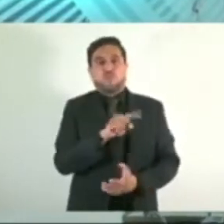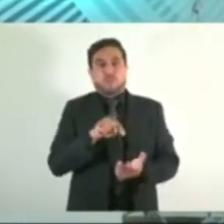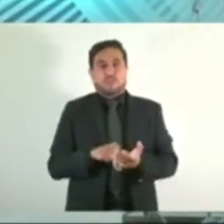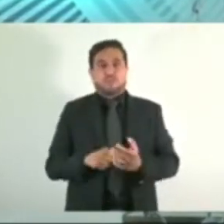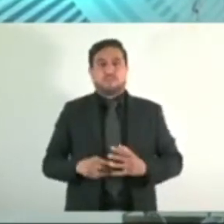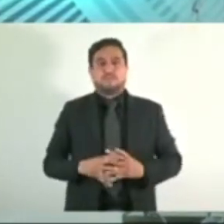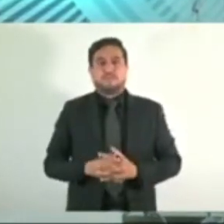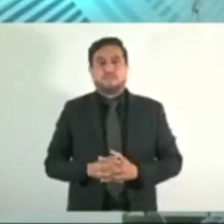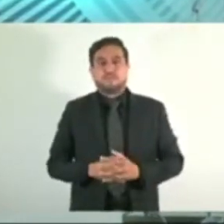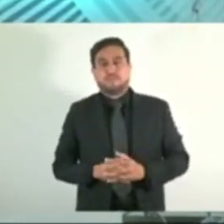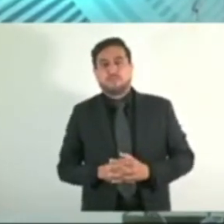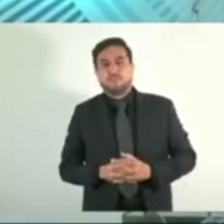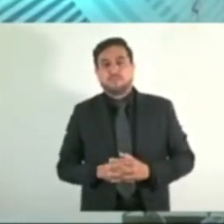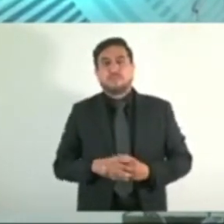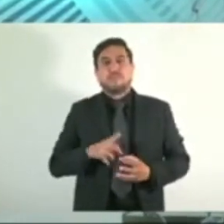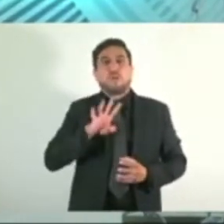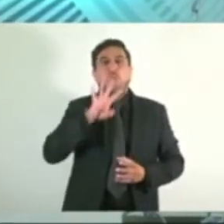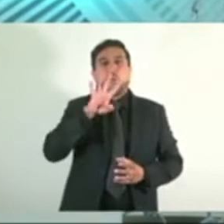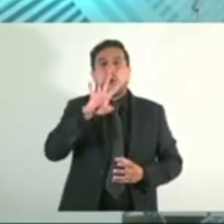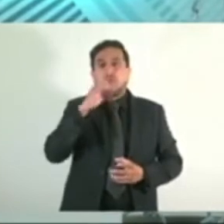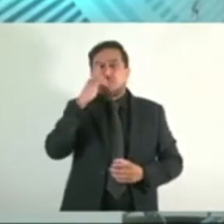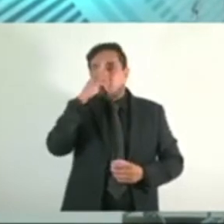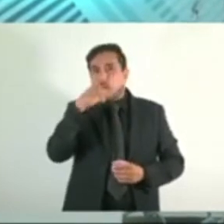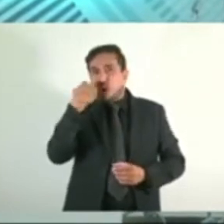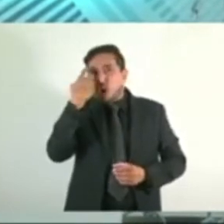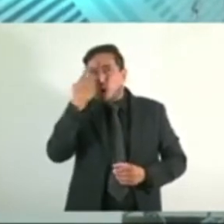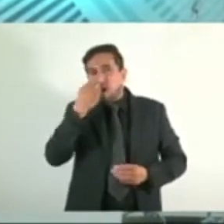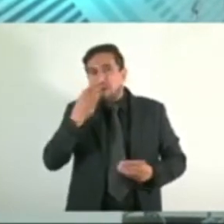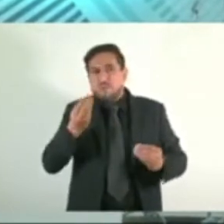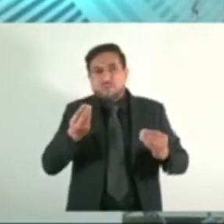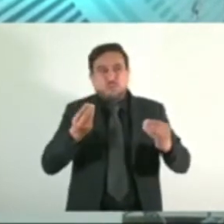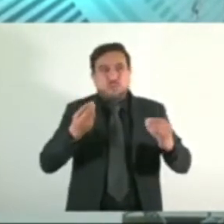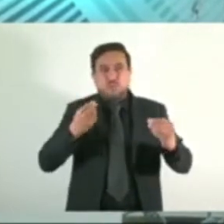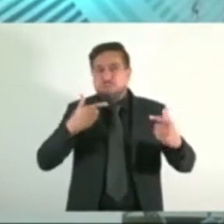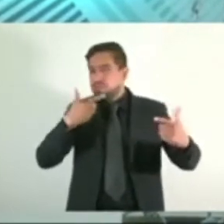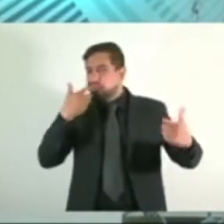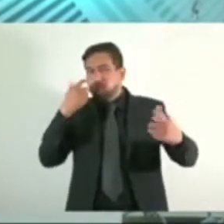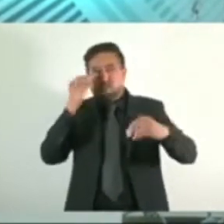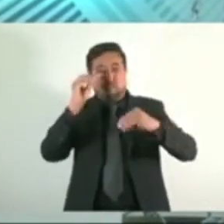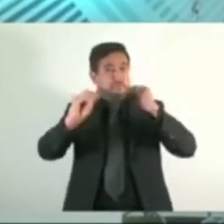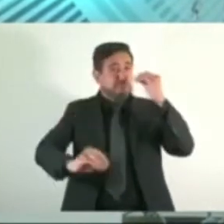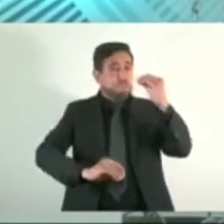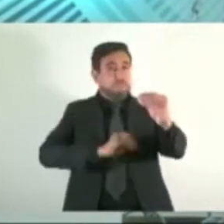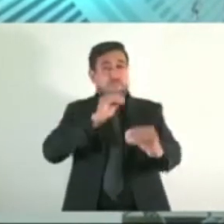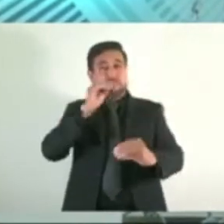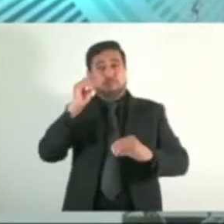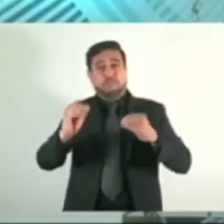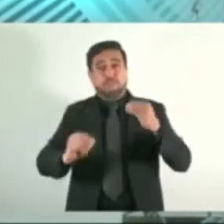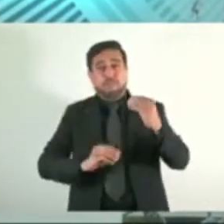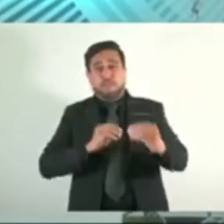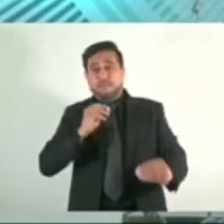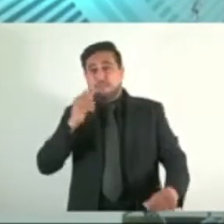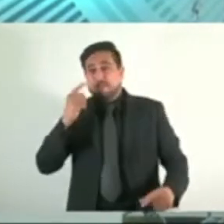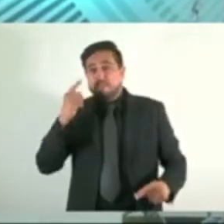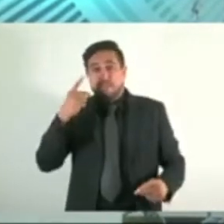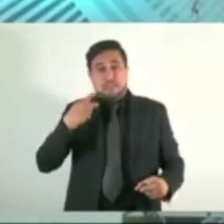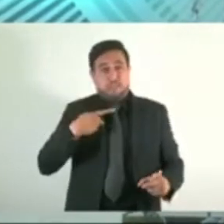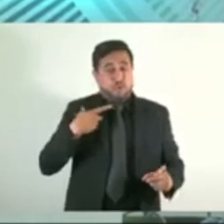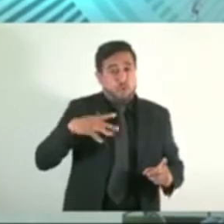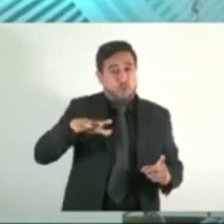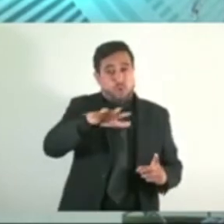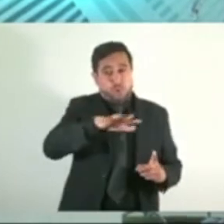pues después de 4 horas de una intensa batalla campal, por qué no decirlo, pobladores